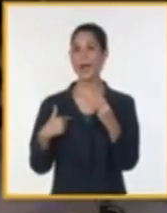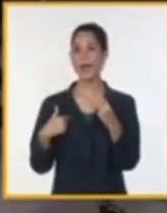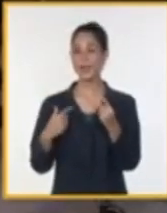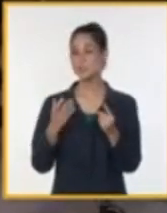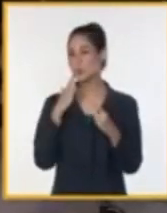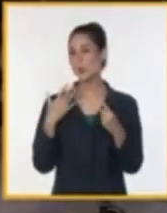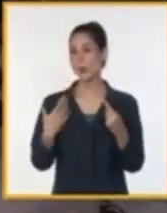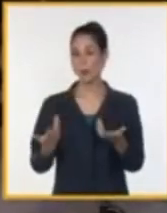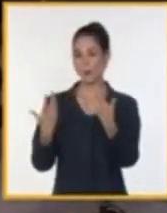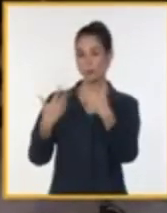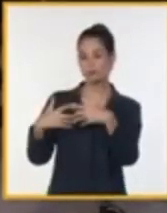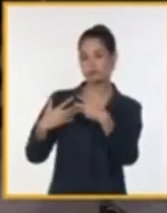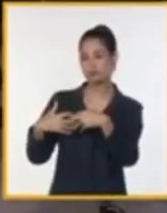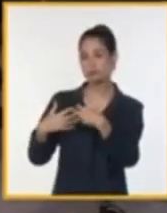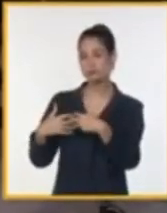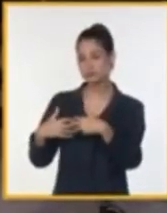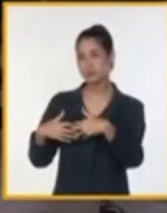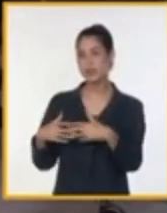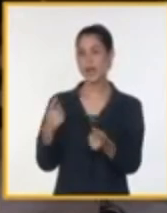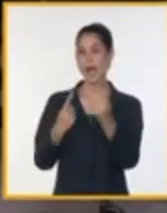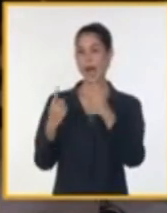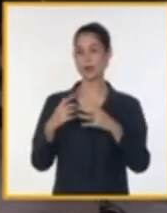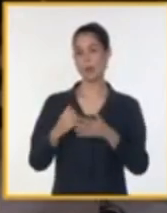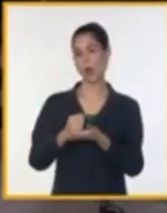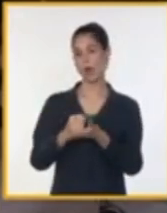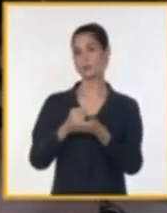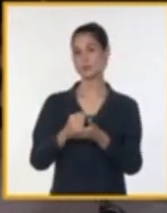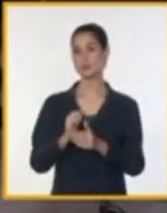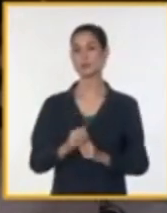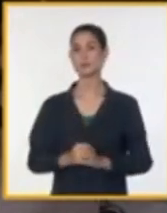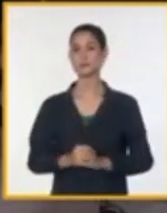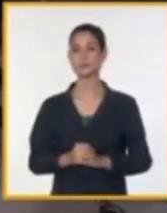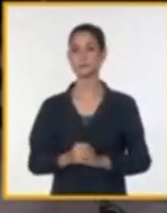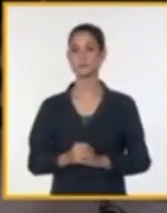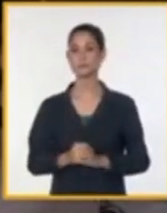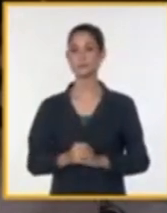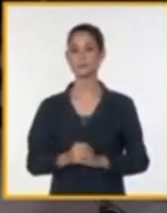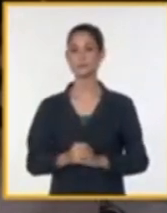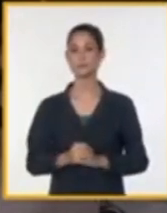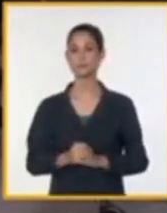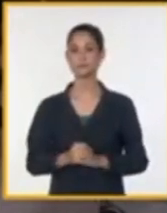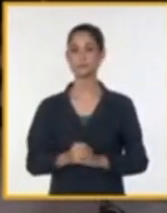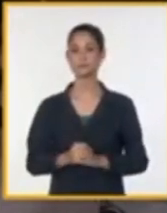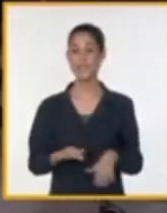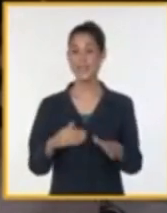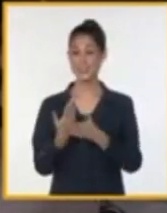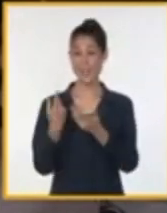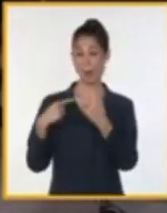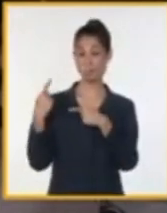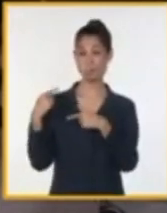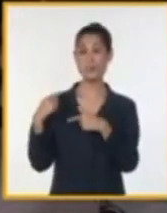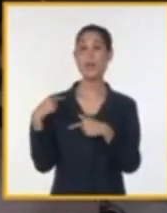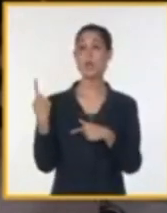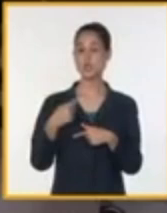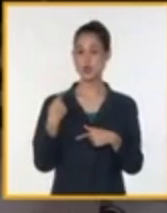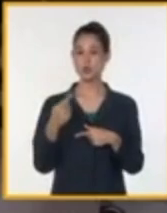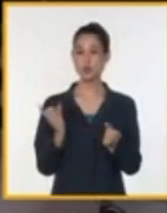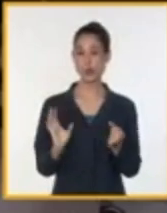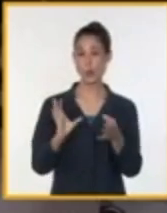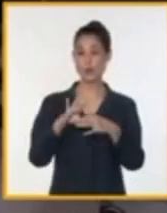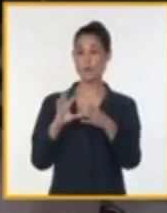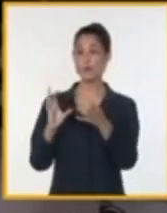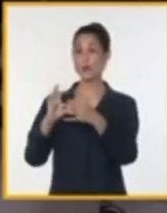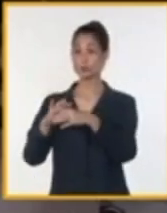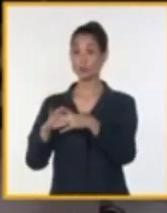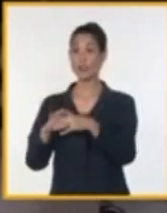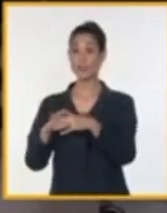productivos. Ahora mismo tuvimos un contacto esta semana con los compañeros que dirigen los grupos empresariales adscritos al